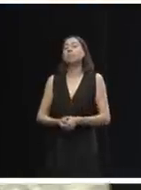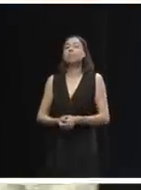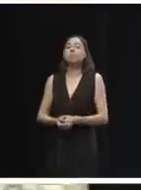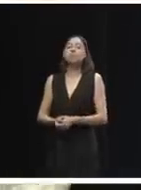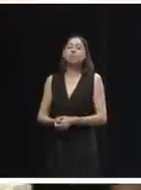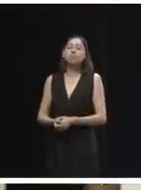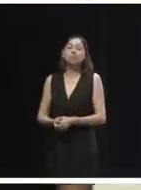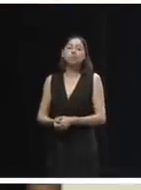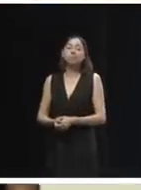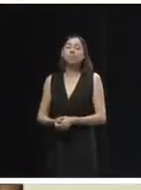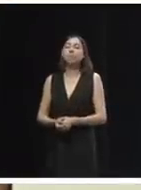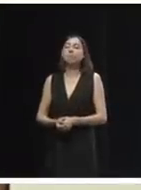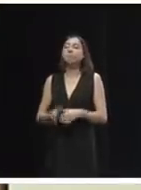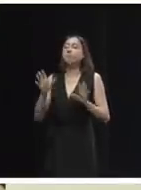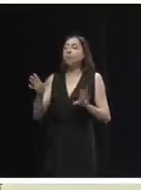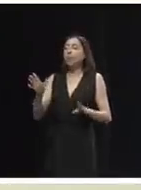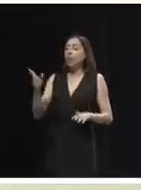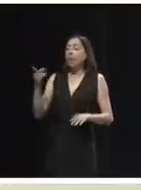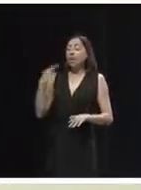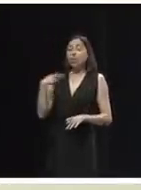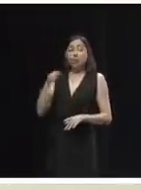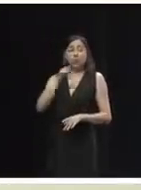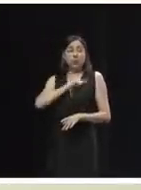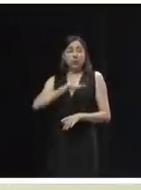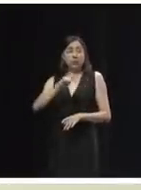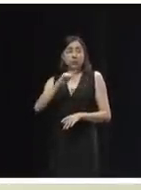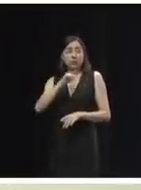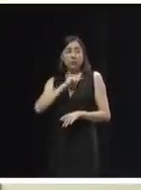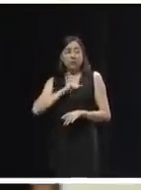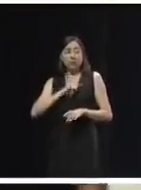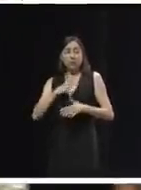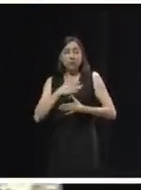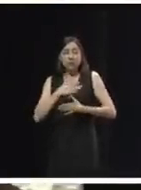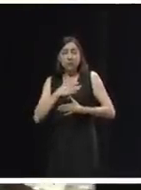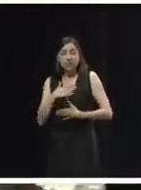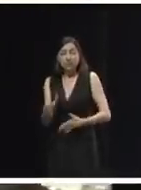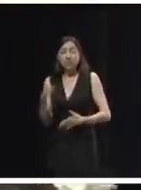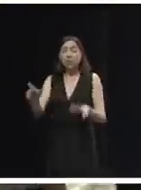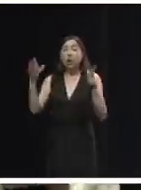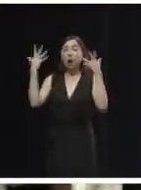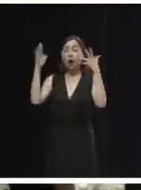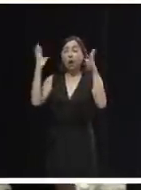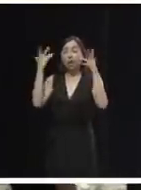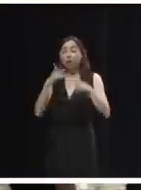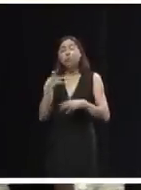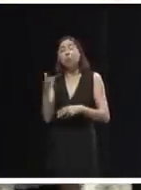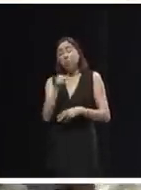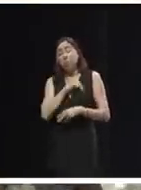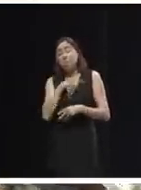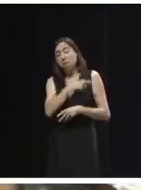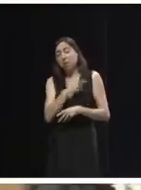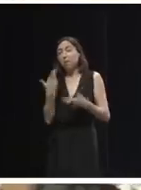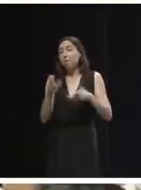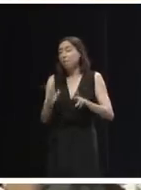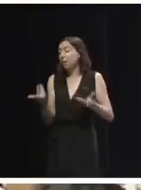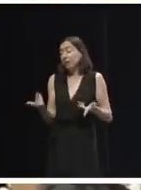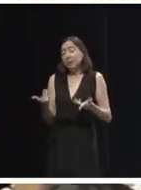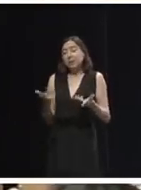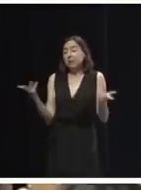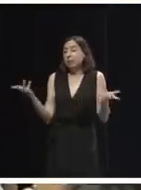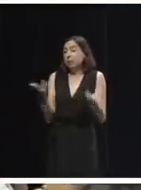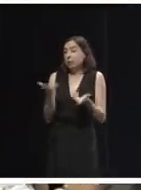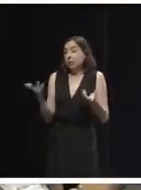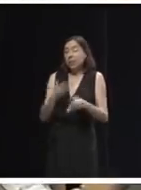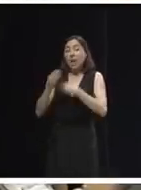Bueno, yo siento interrumpir los aplausos que sin duda se merecen interminables, pero tenemos la urgencia de hacer un